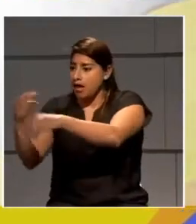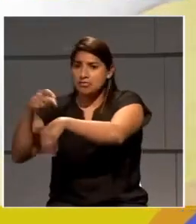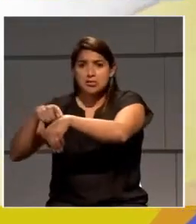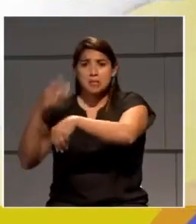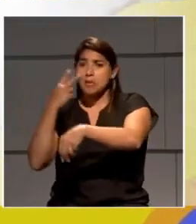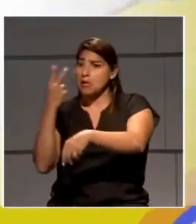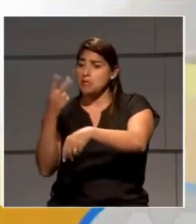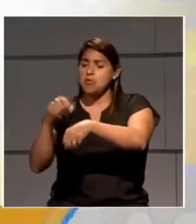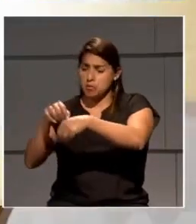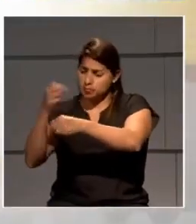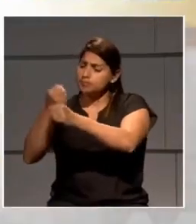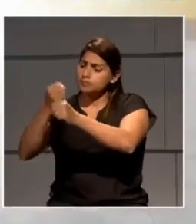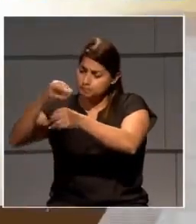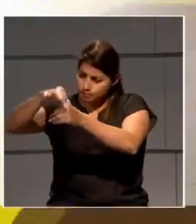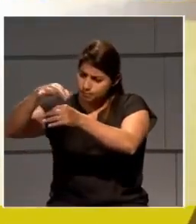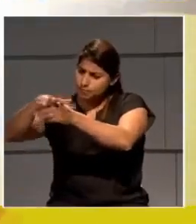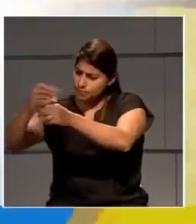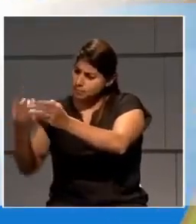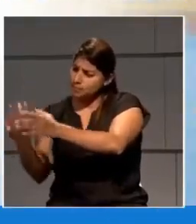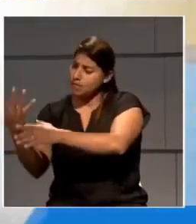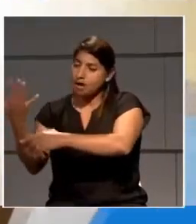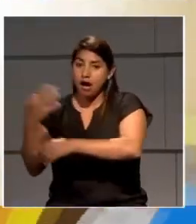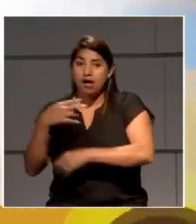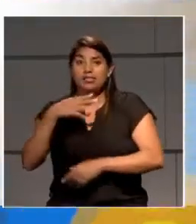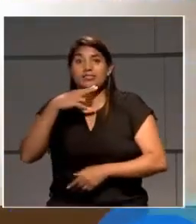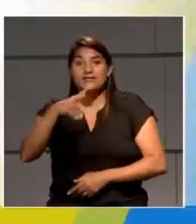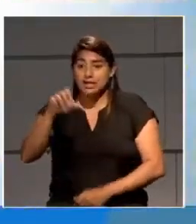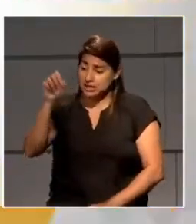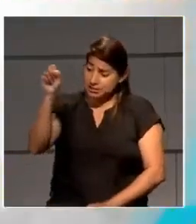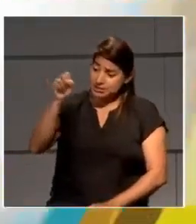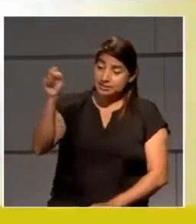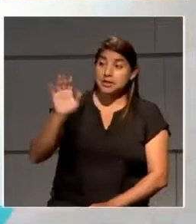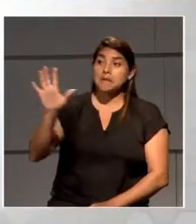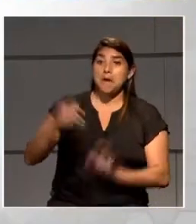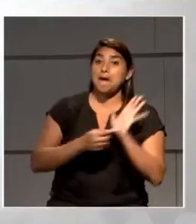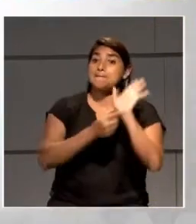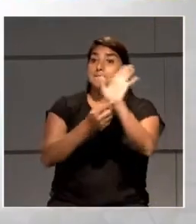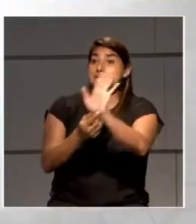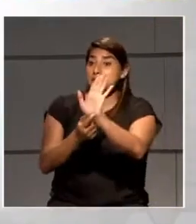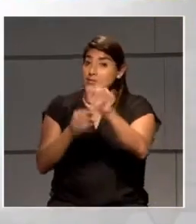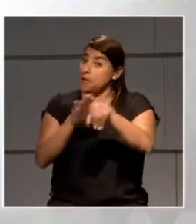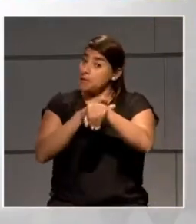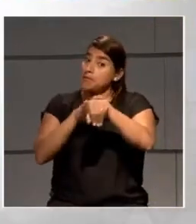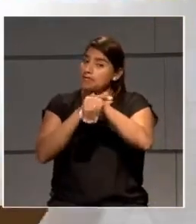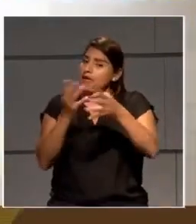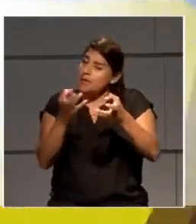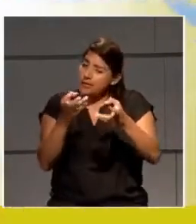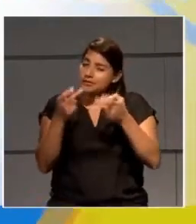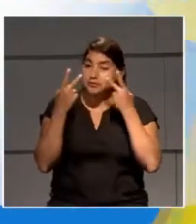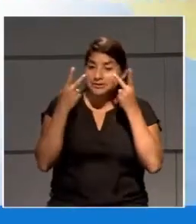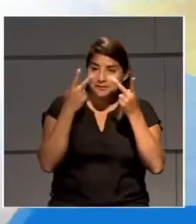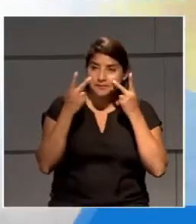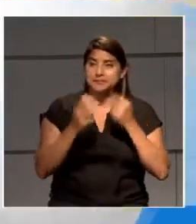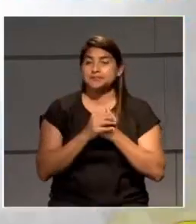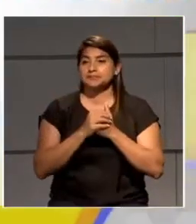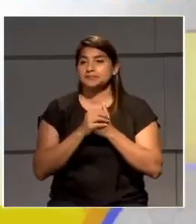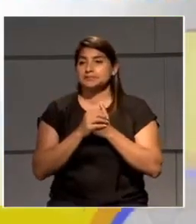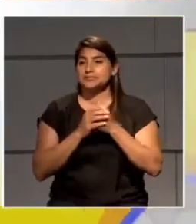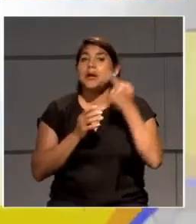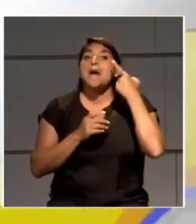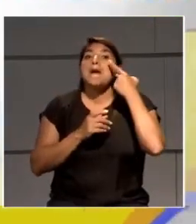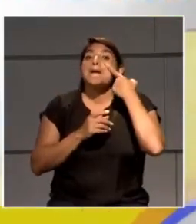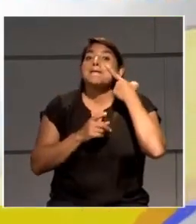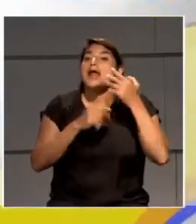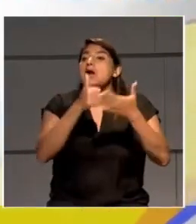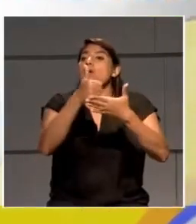hemos visto, Caro. ¿De verdad? Te la enseño. Sí, por favor, yo quisiera verlas. Ay, vean, que me yo le